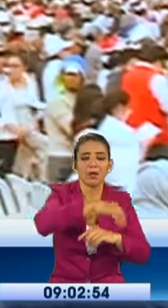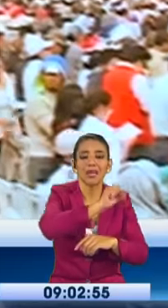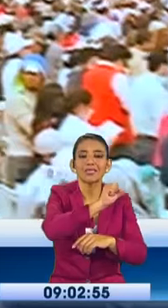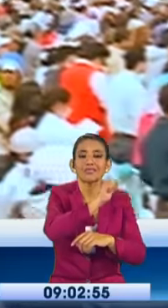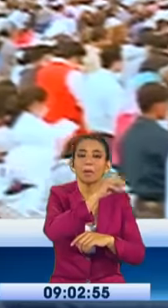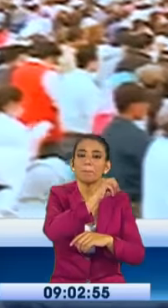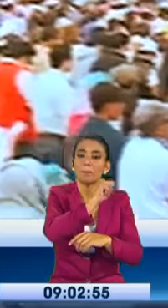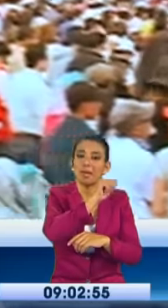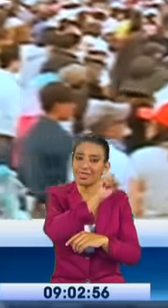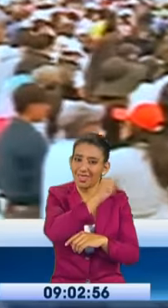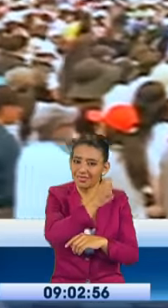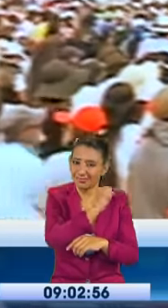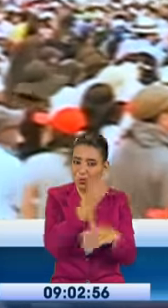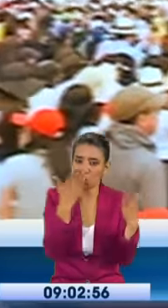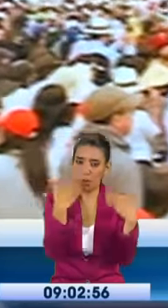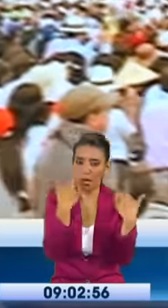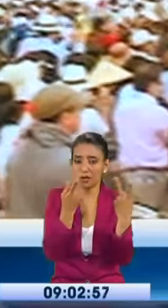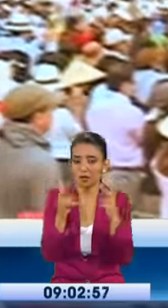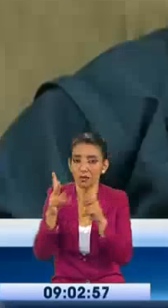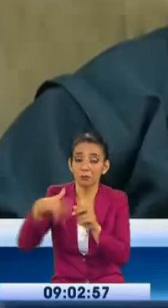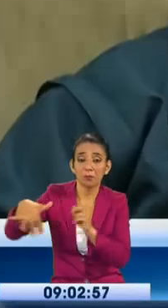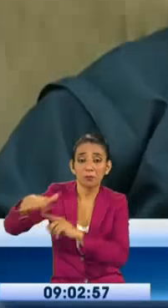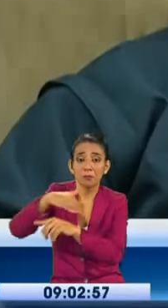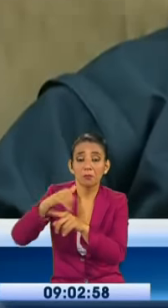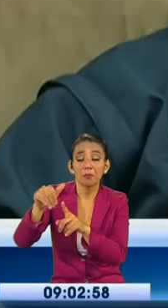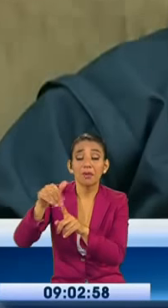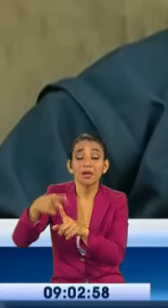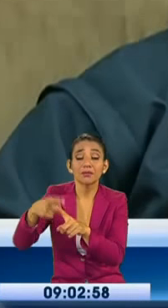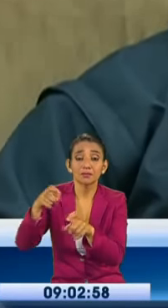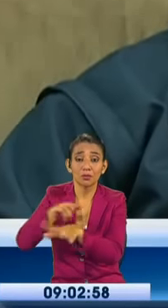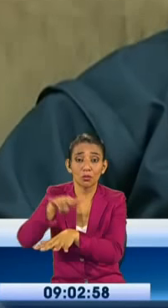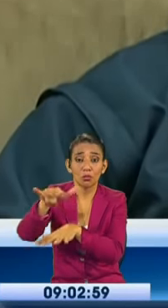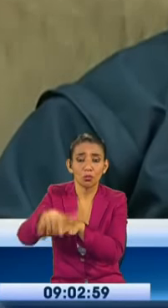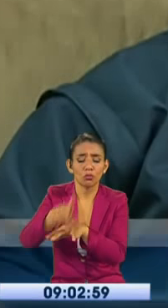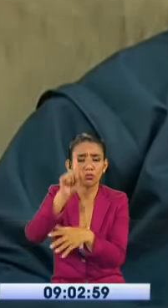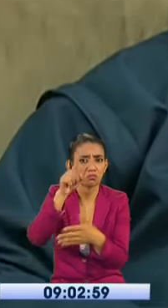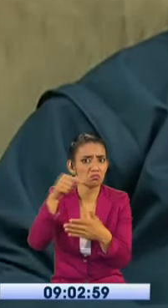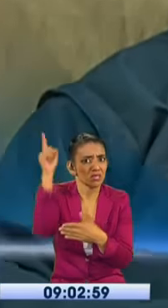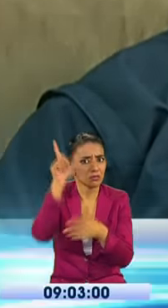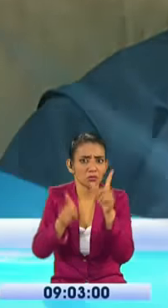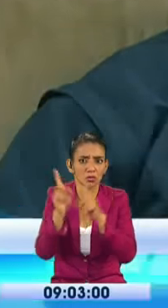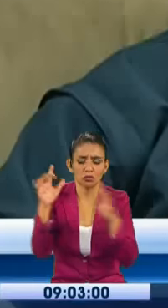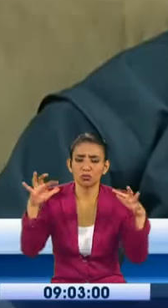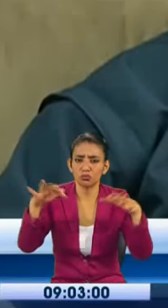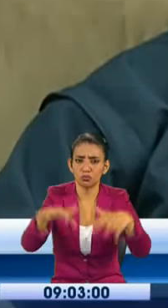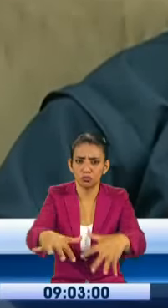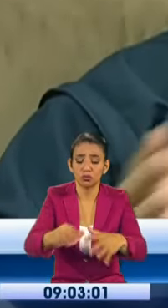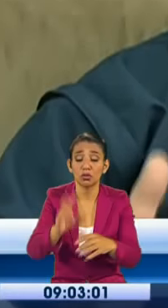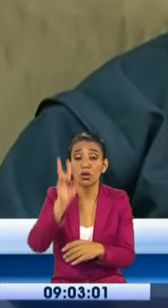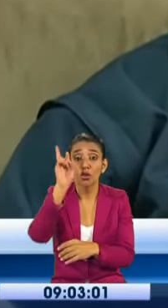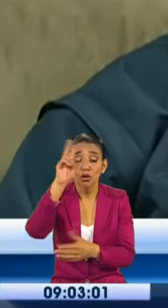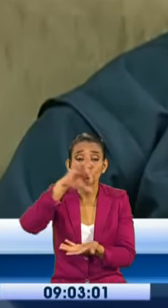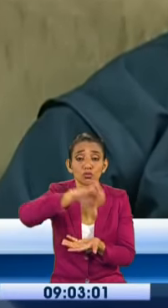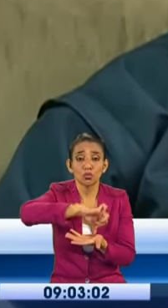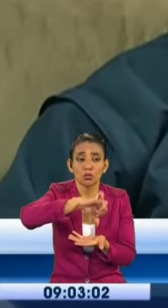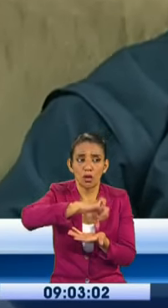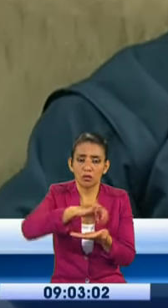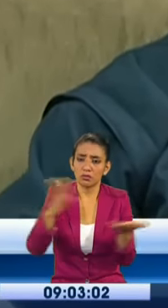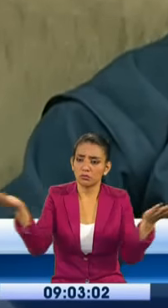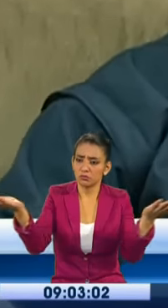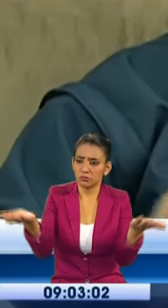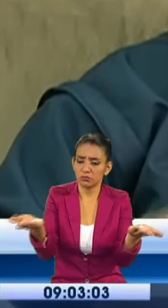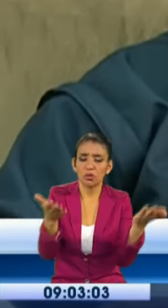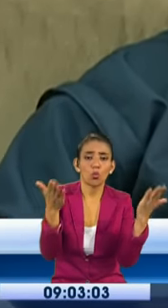se recibieron cerca de 1.000.000 de personas. Tuvimos dos ciudades con eventos a veces